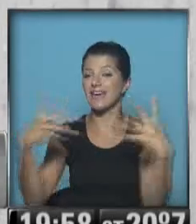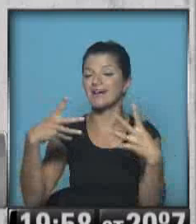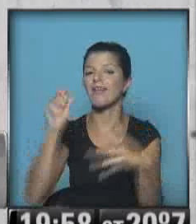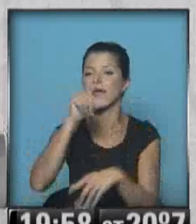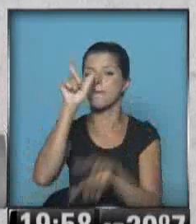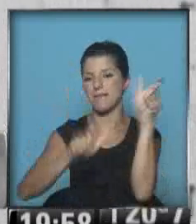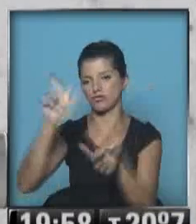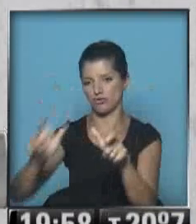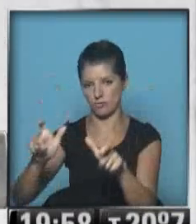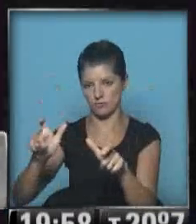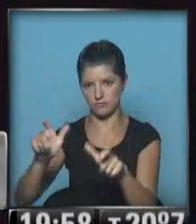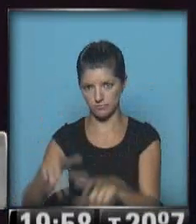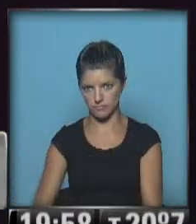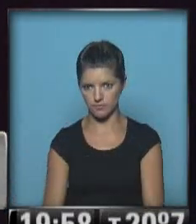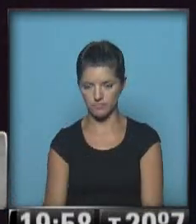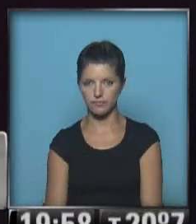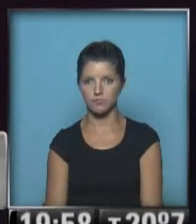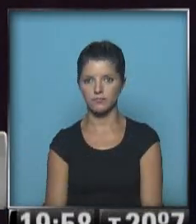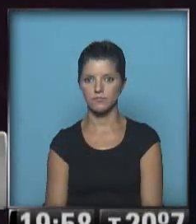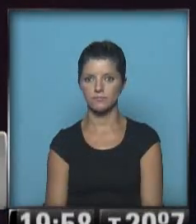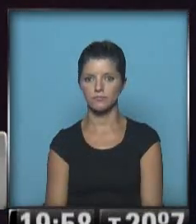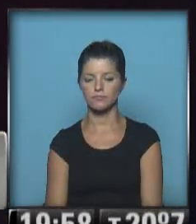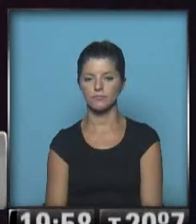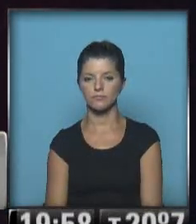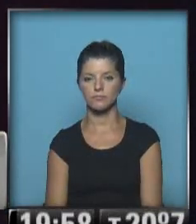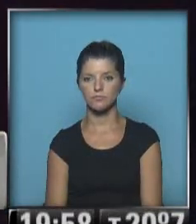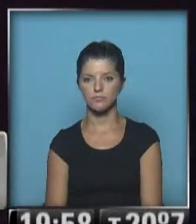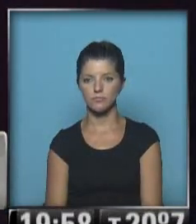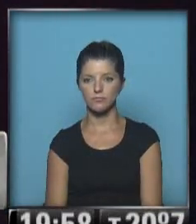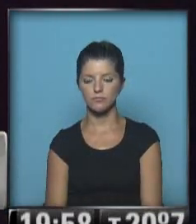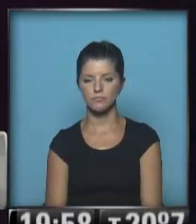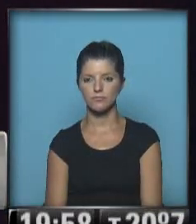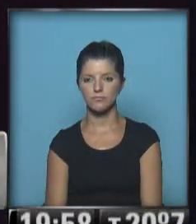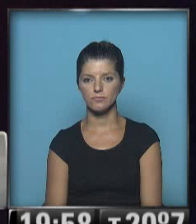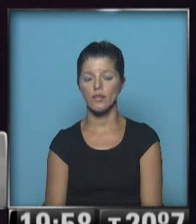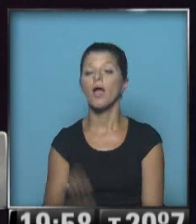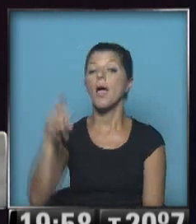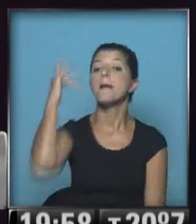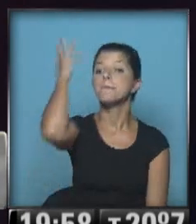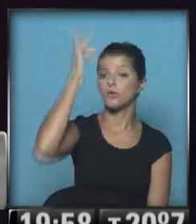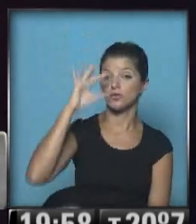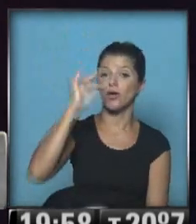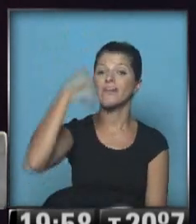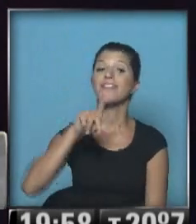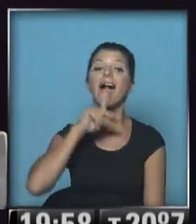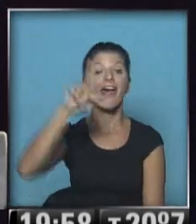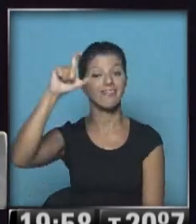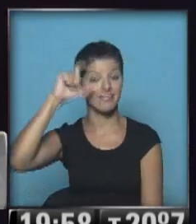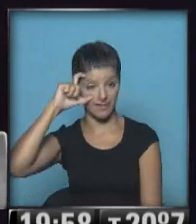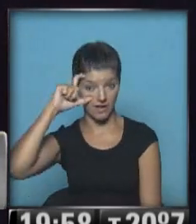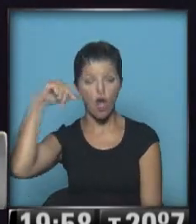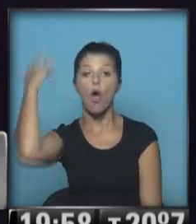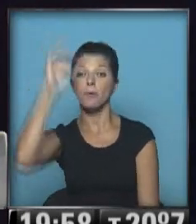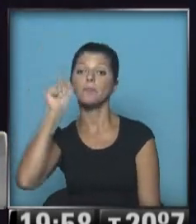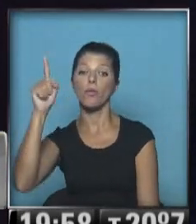en Argentina deor monseñor Dante sandrelli obispo